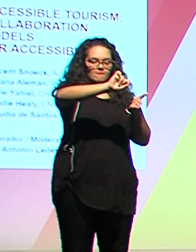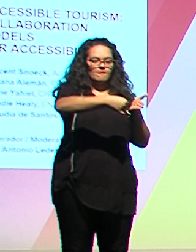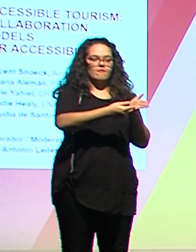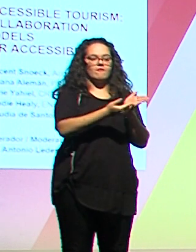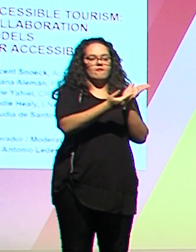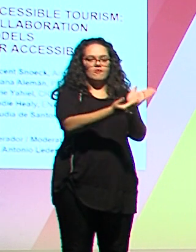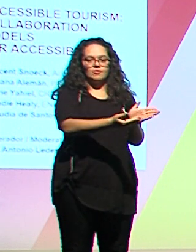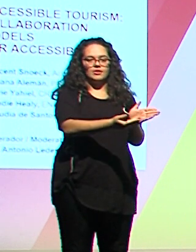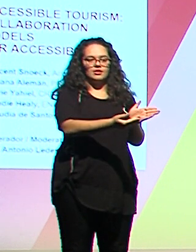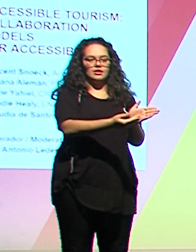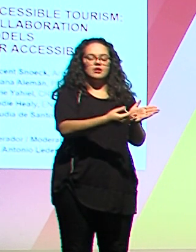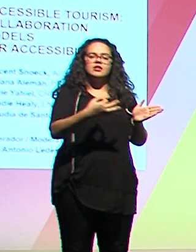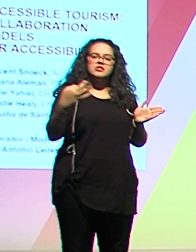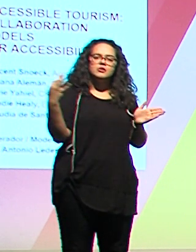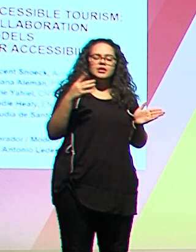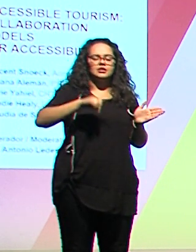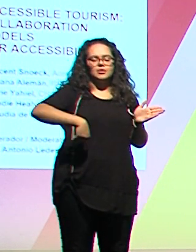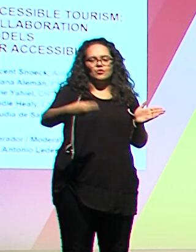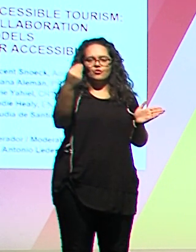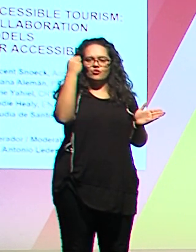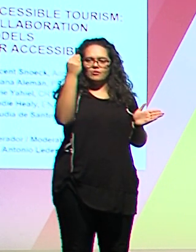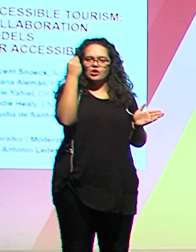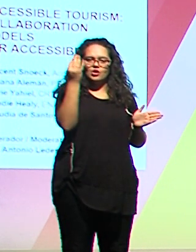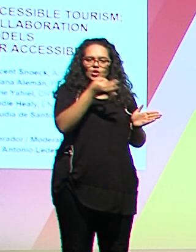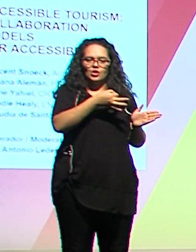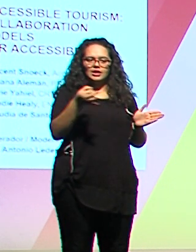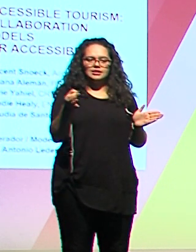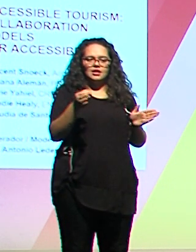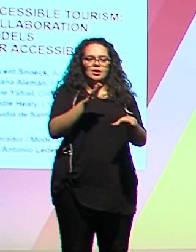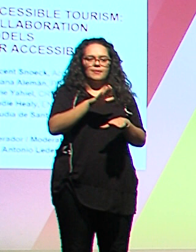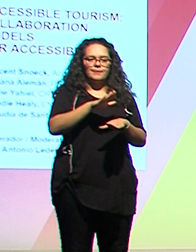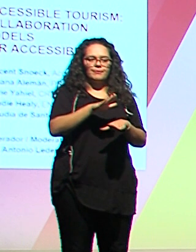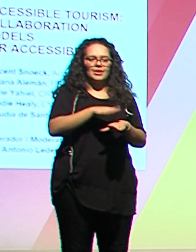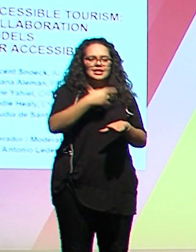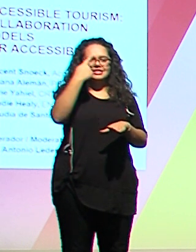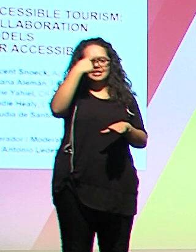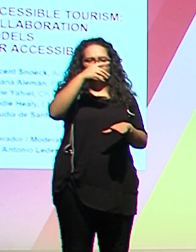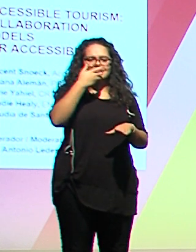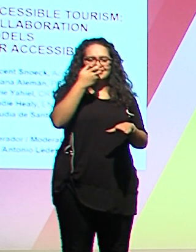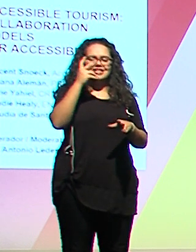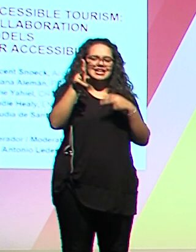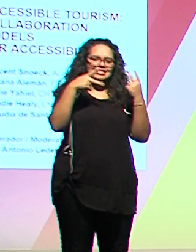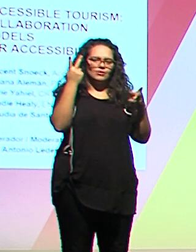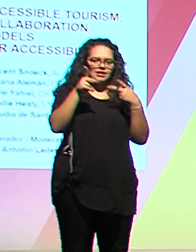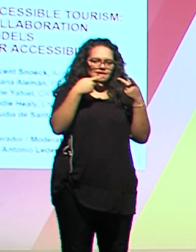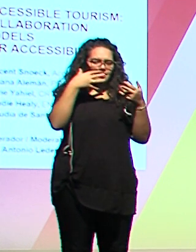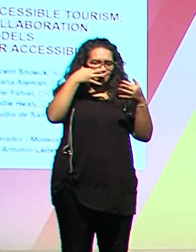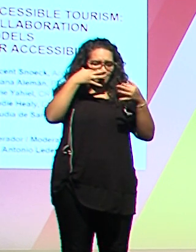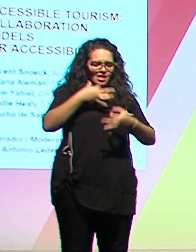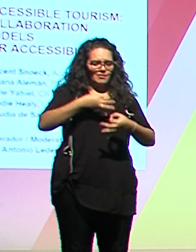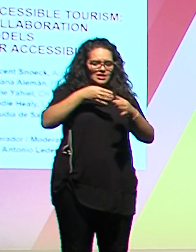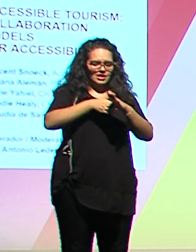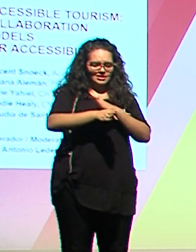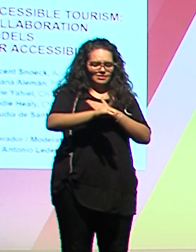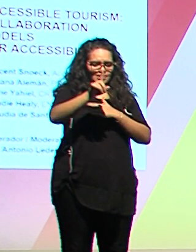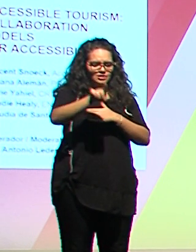o debería también tener la formación adecuada para saber si ese restaurante realmente es accesible